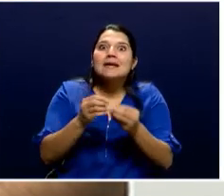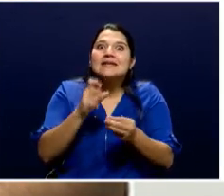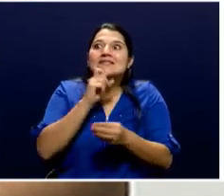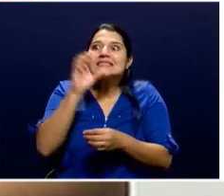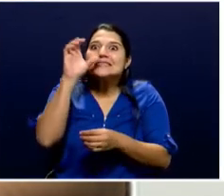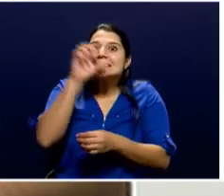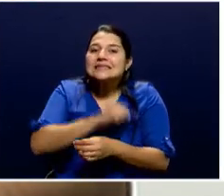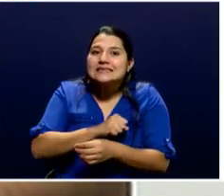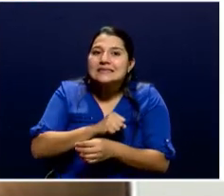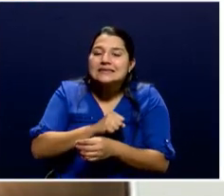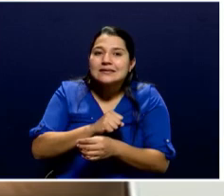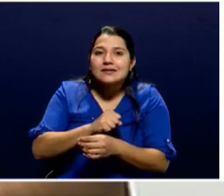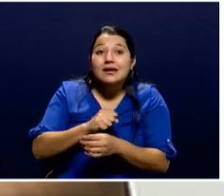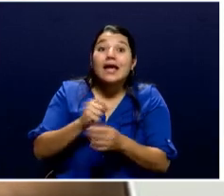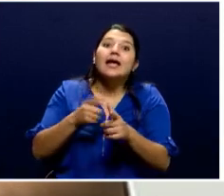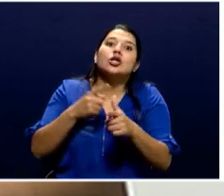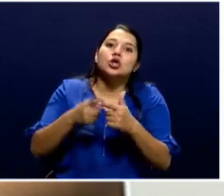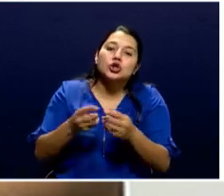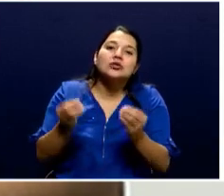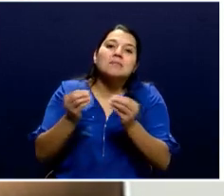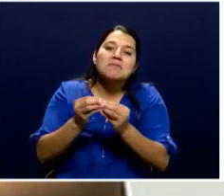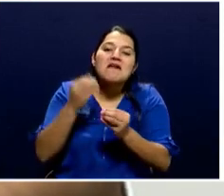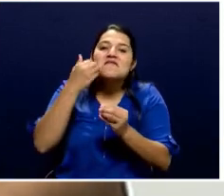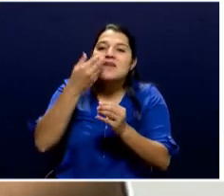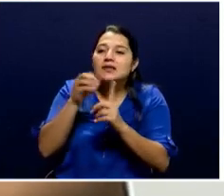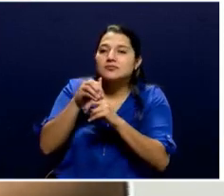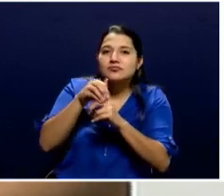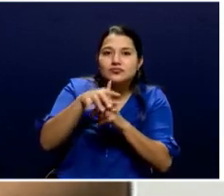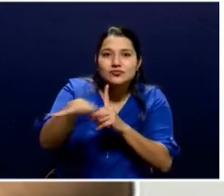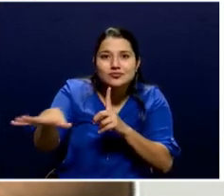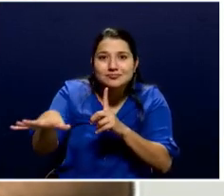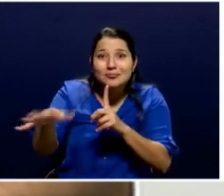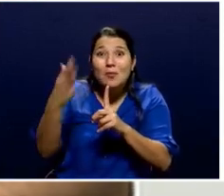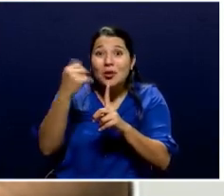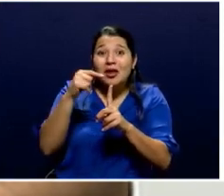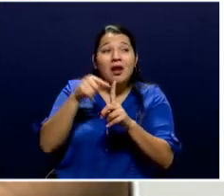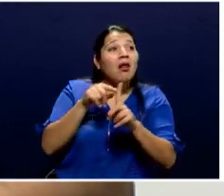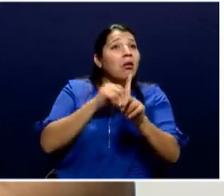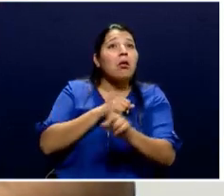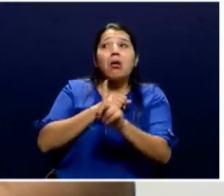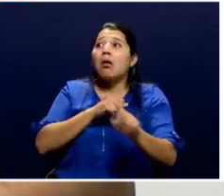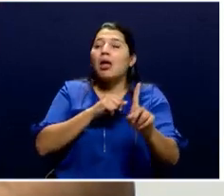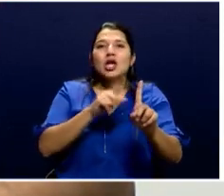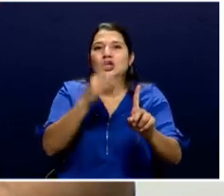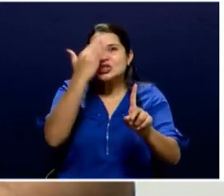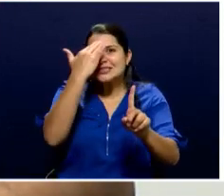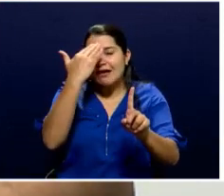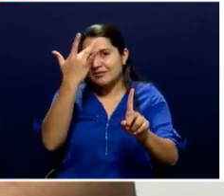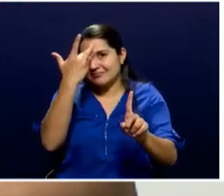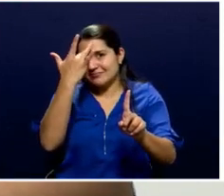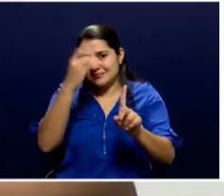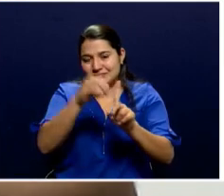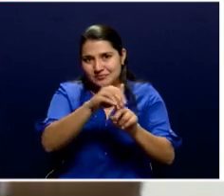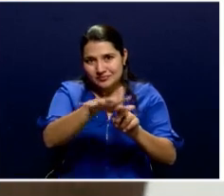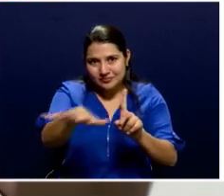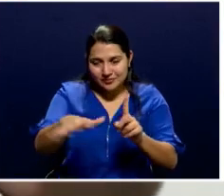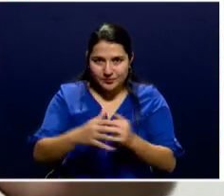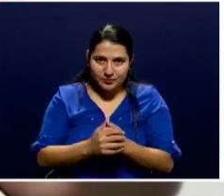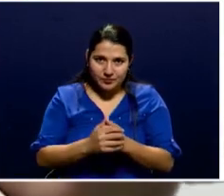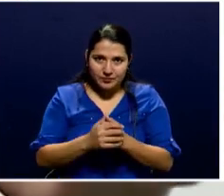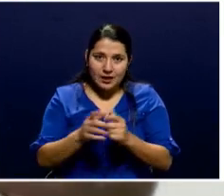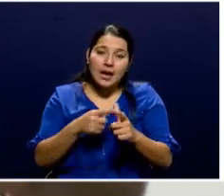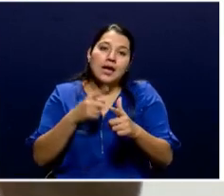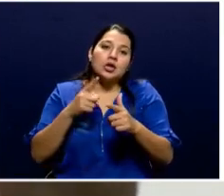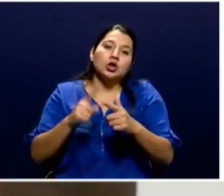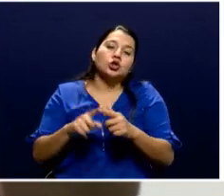las que se han encargado de esparcir mundialmente el virus. Entonces la gente agarraba vuelos y